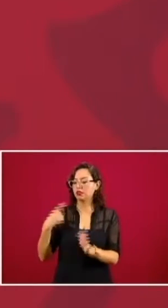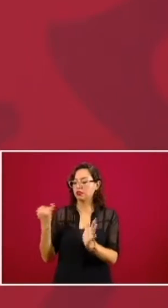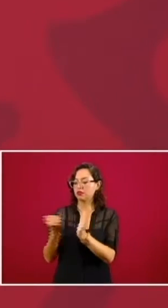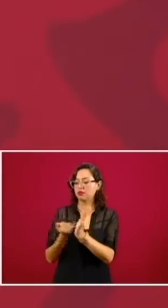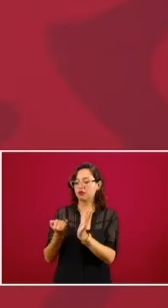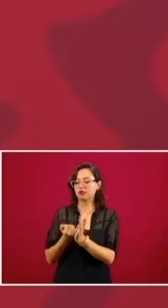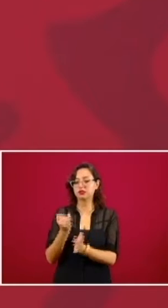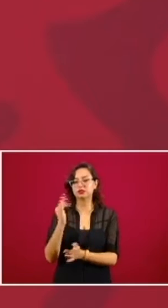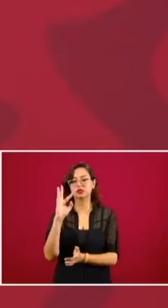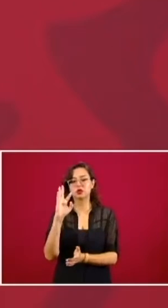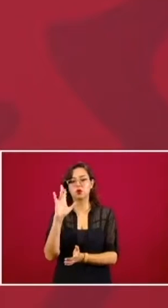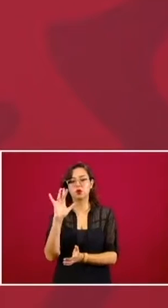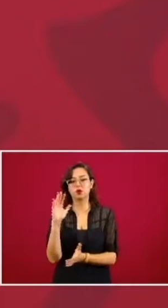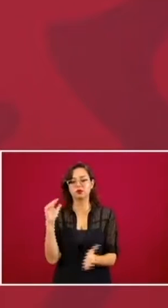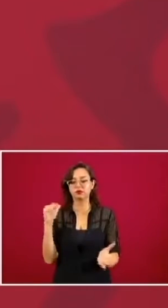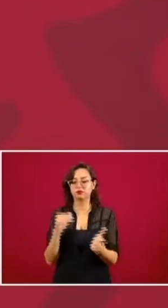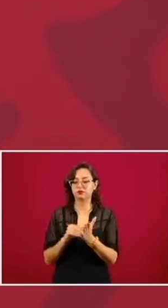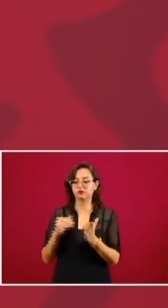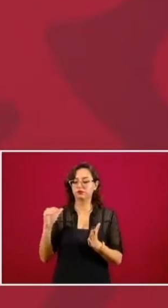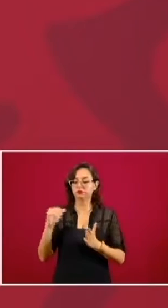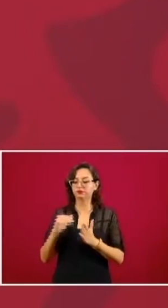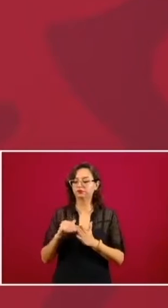50,000 millones de pesos.